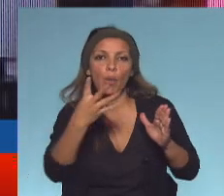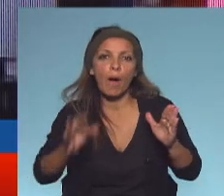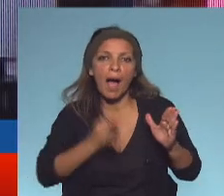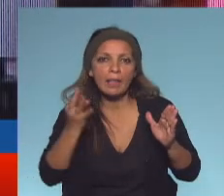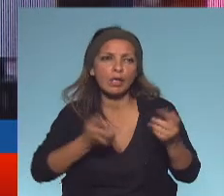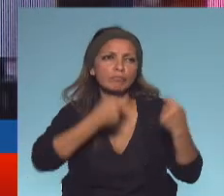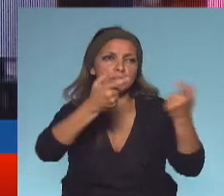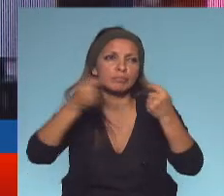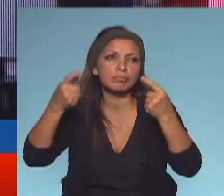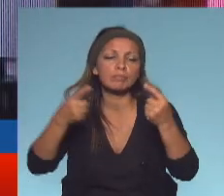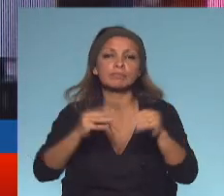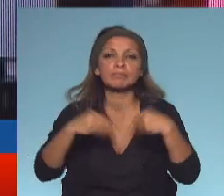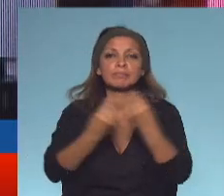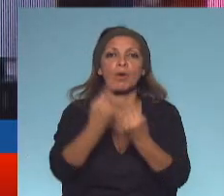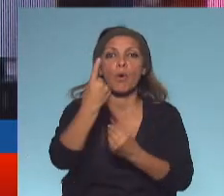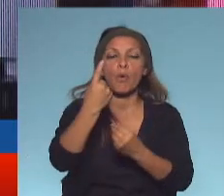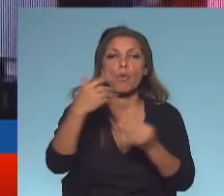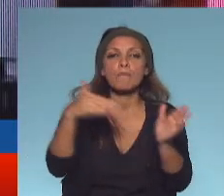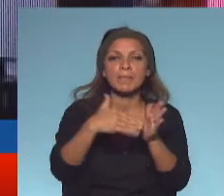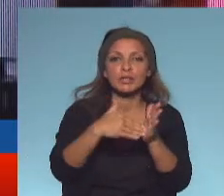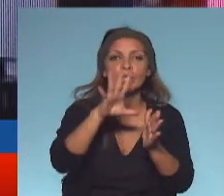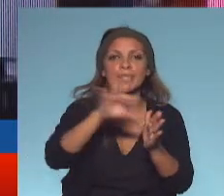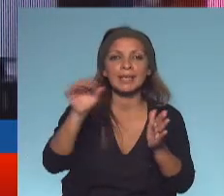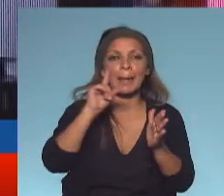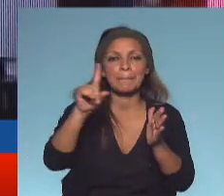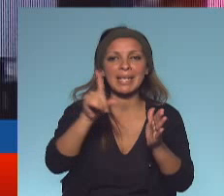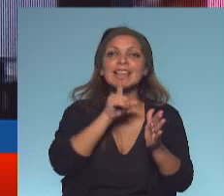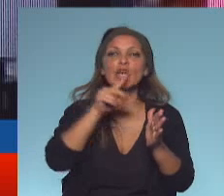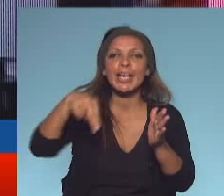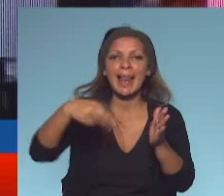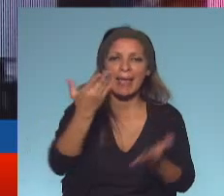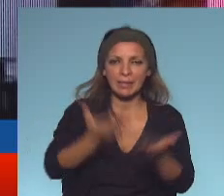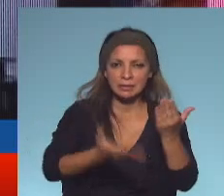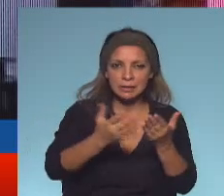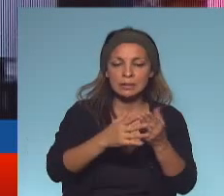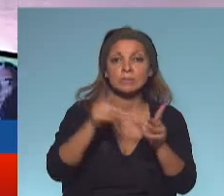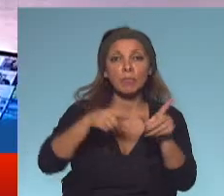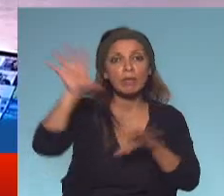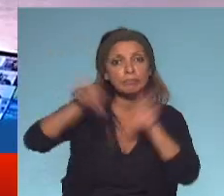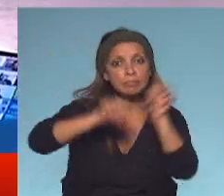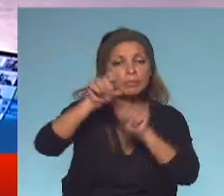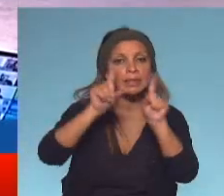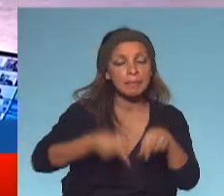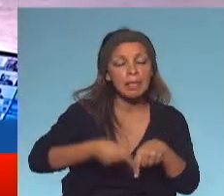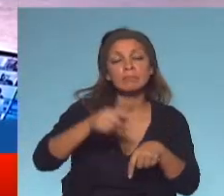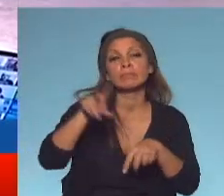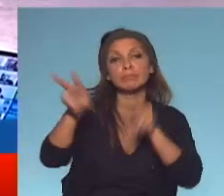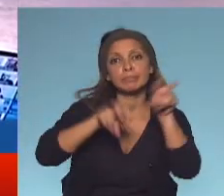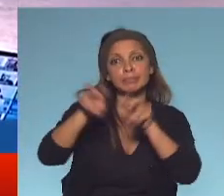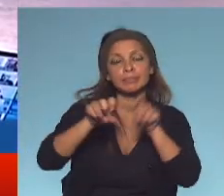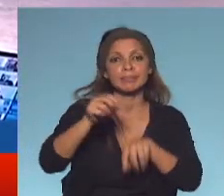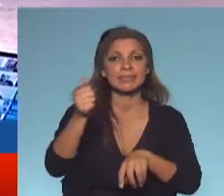exportando 1.500.000 toneladas e ingresando al país 6.500 millones de dólares de